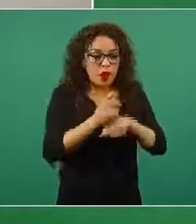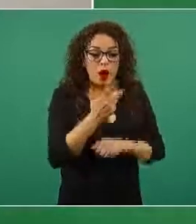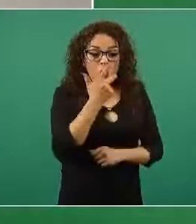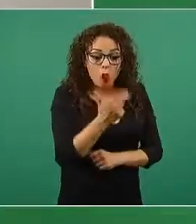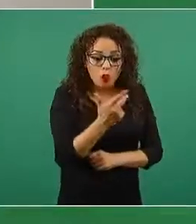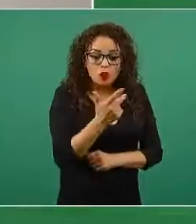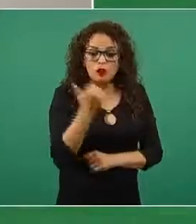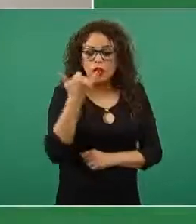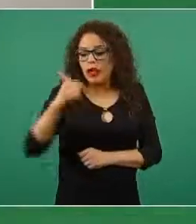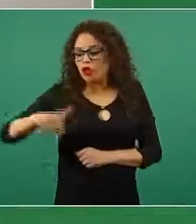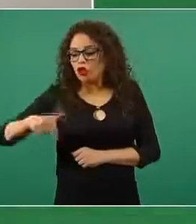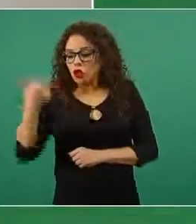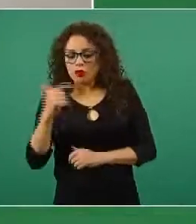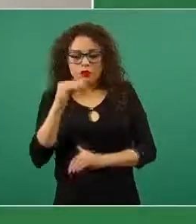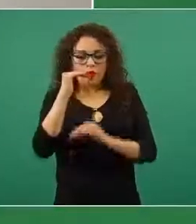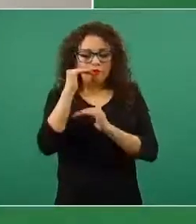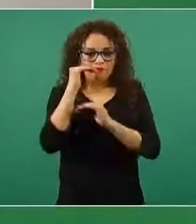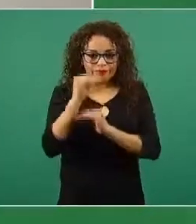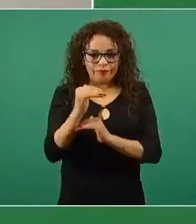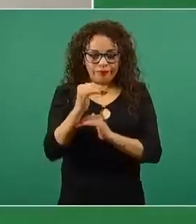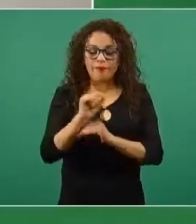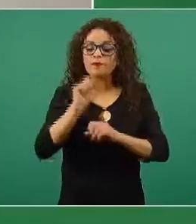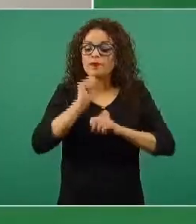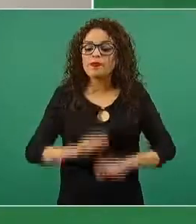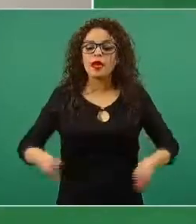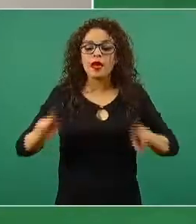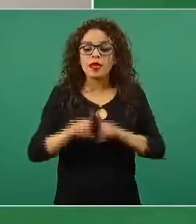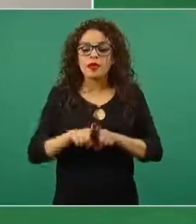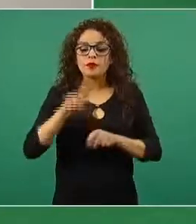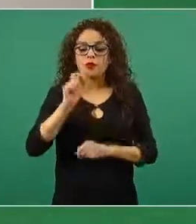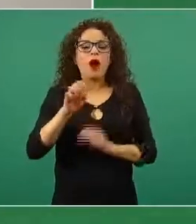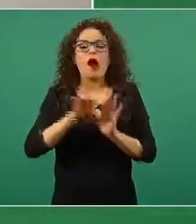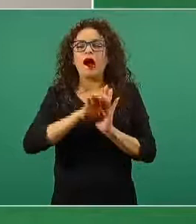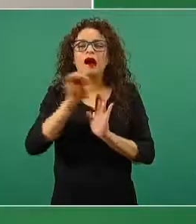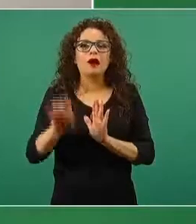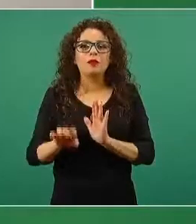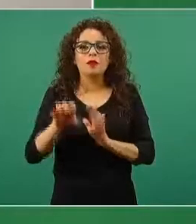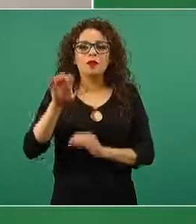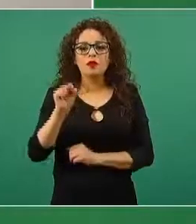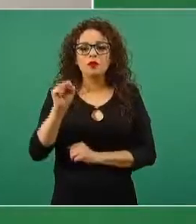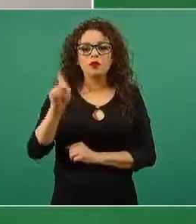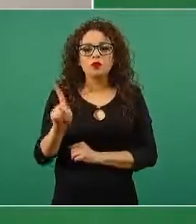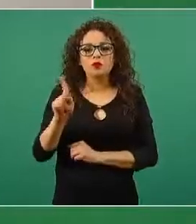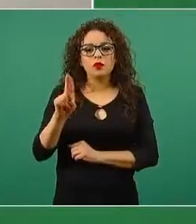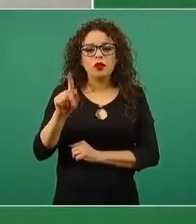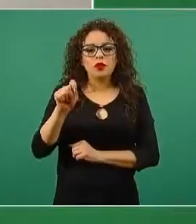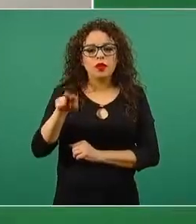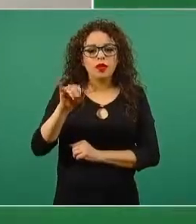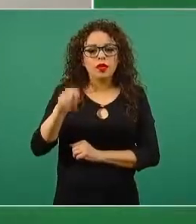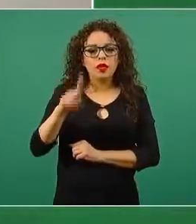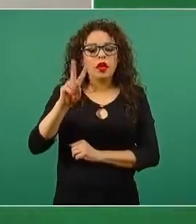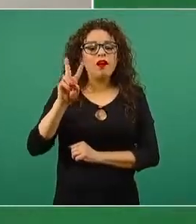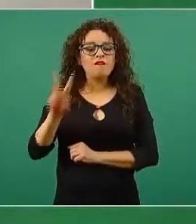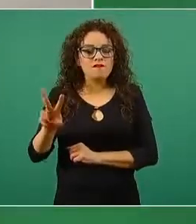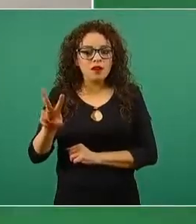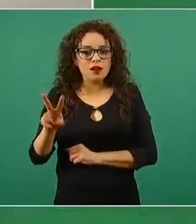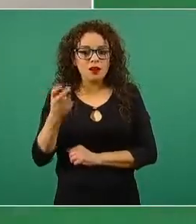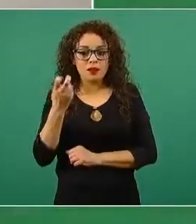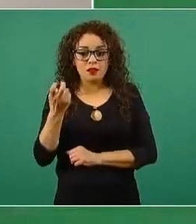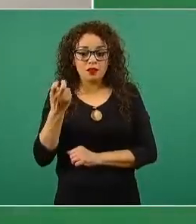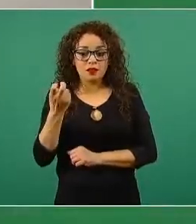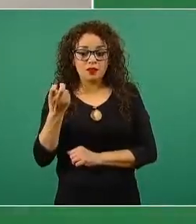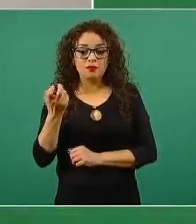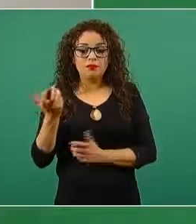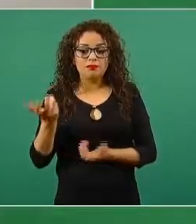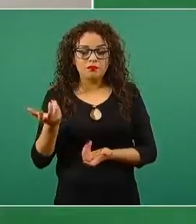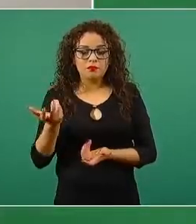semana 12. Y lo mismo, por ejemplo, Sputnik V, que acabamos de